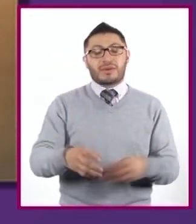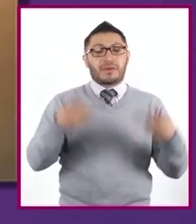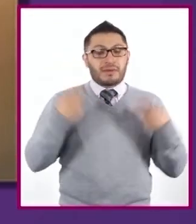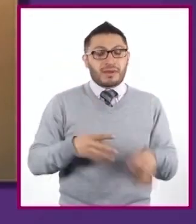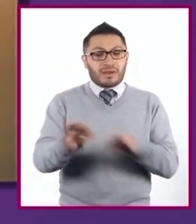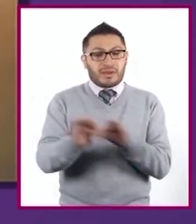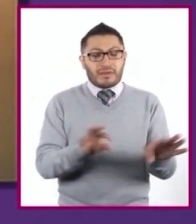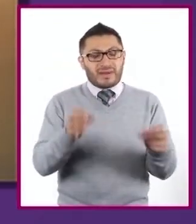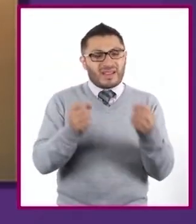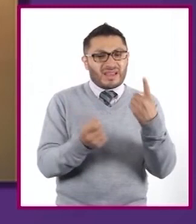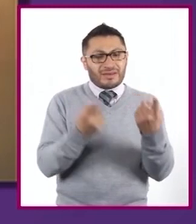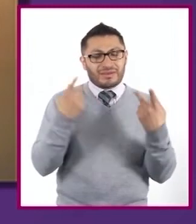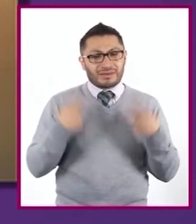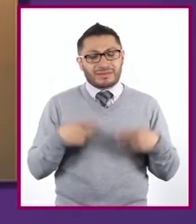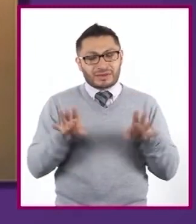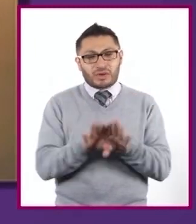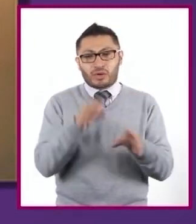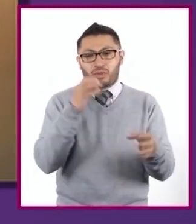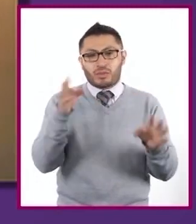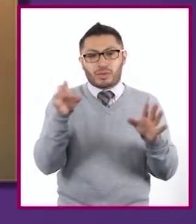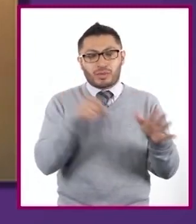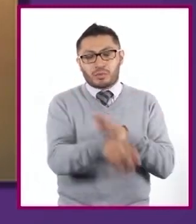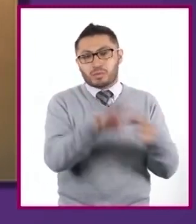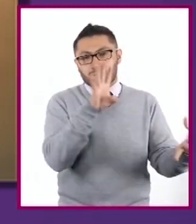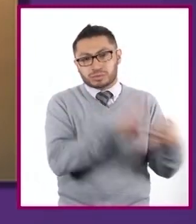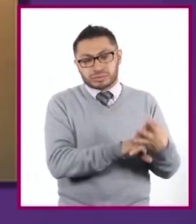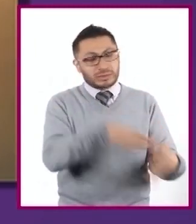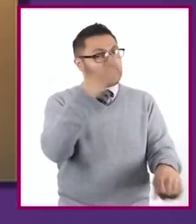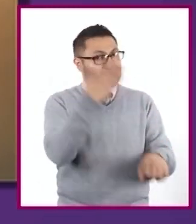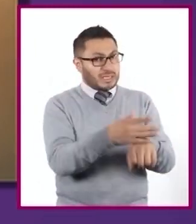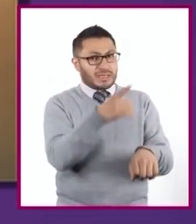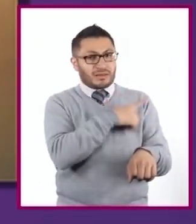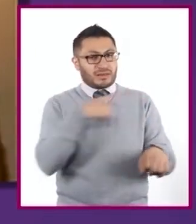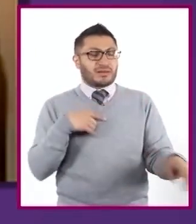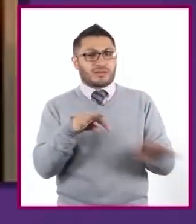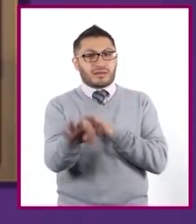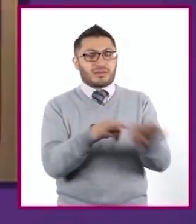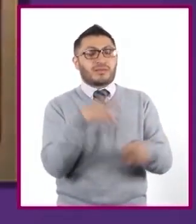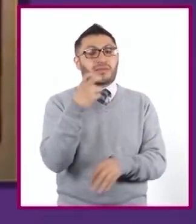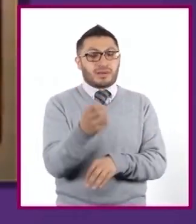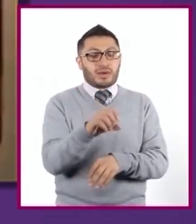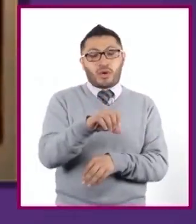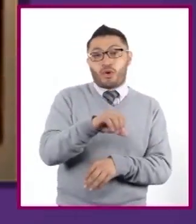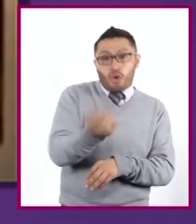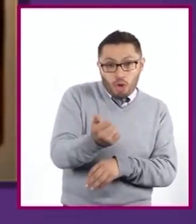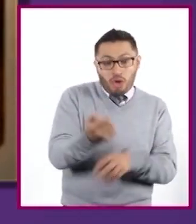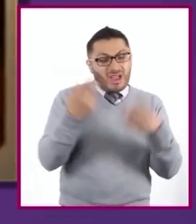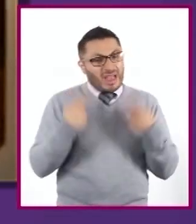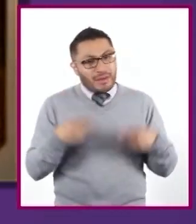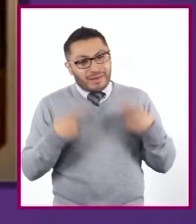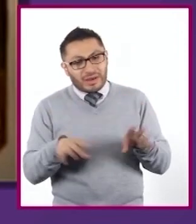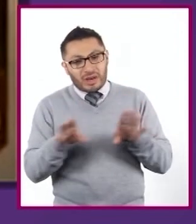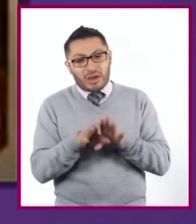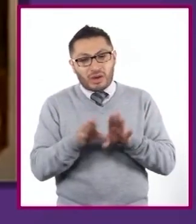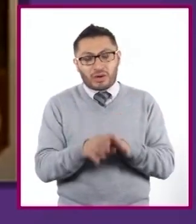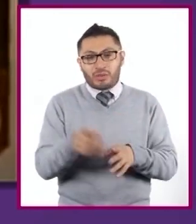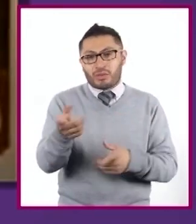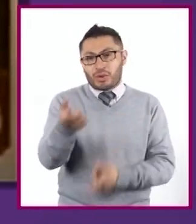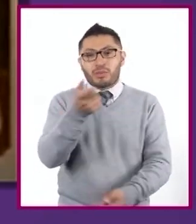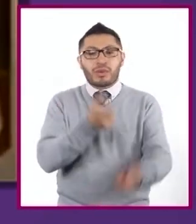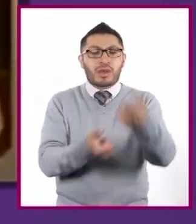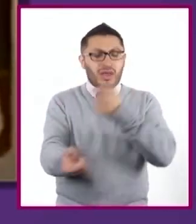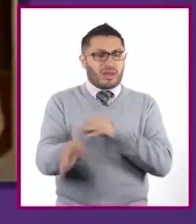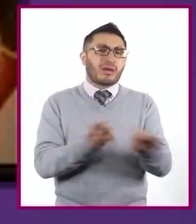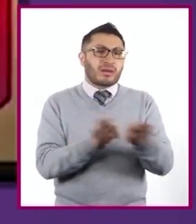de personas que se encontraban presas y, como castigo, debían trabajar en ellos. En otros casos, las personas percibían un salario